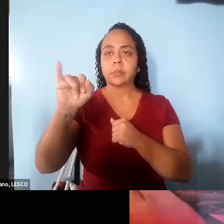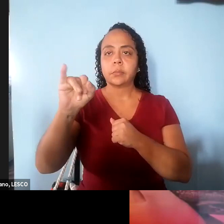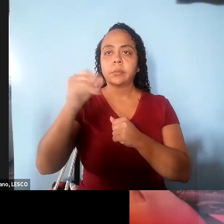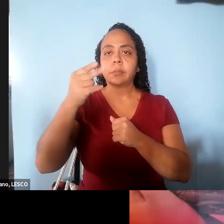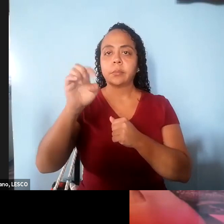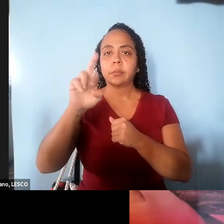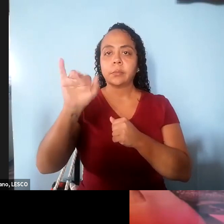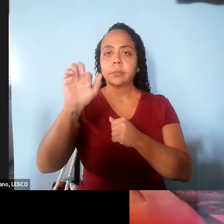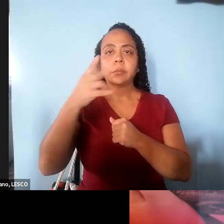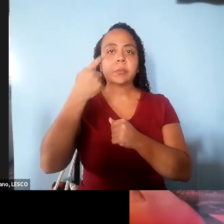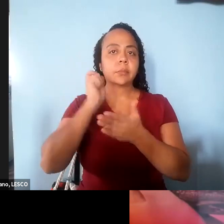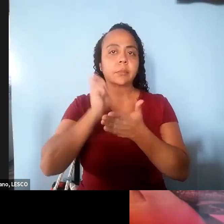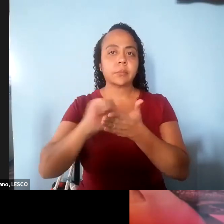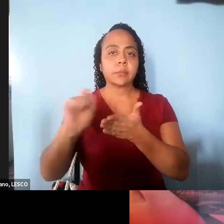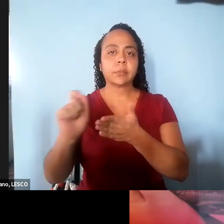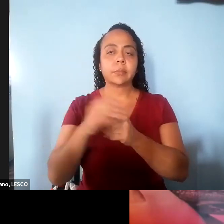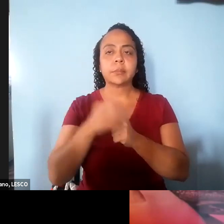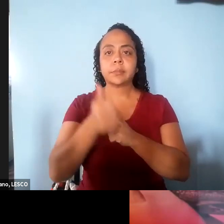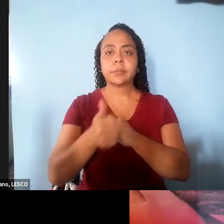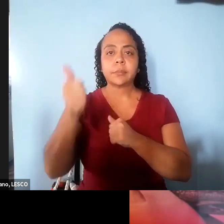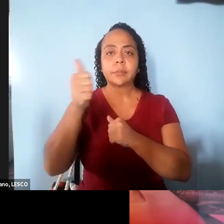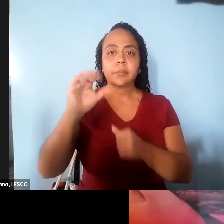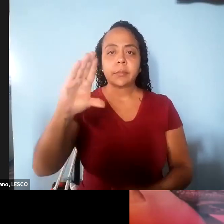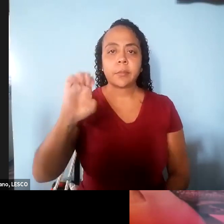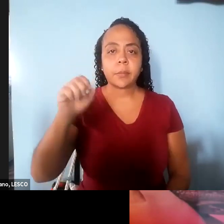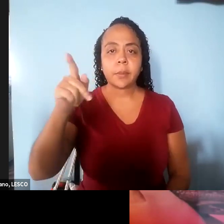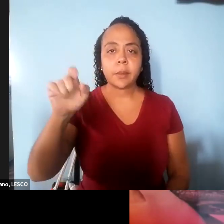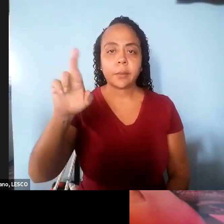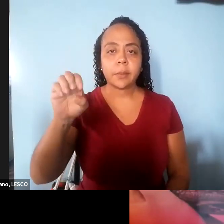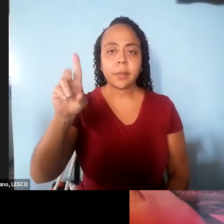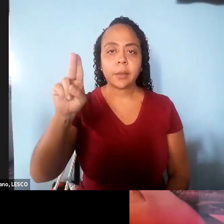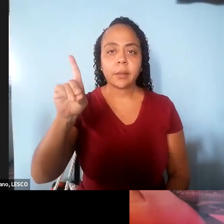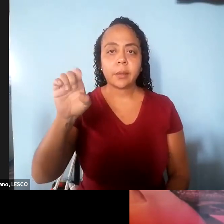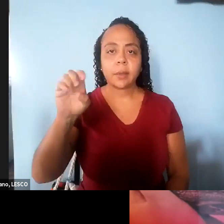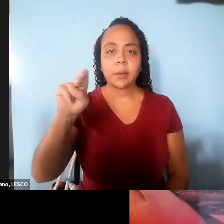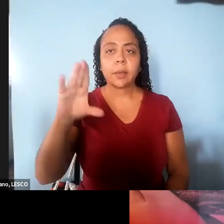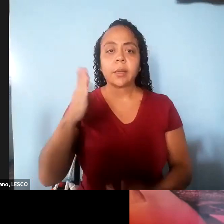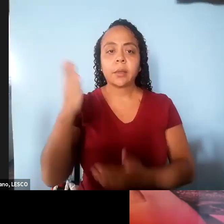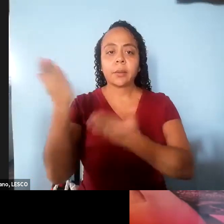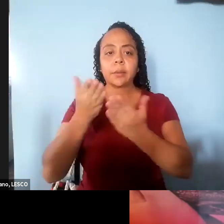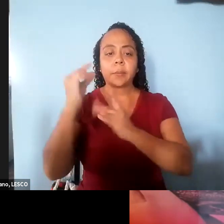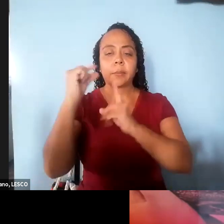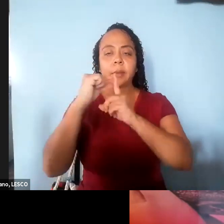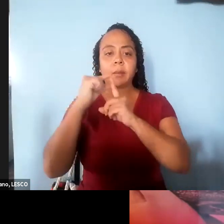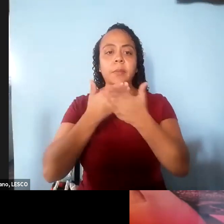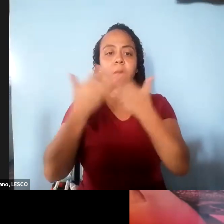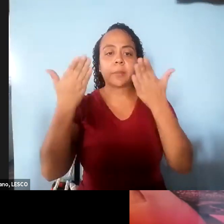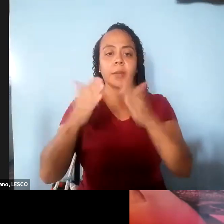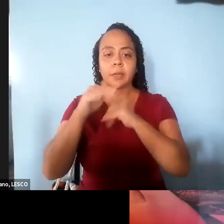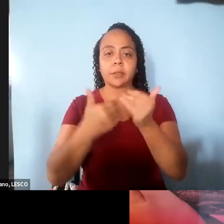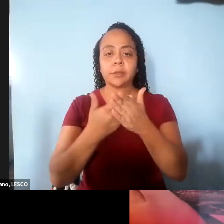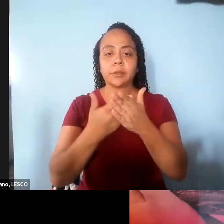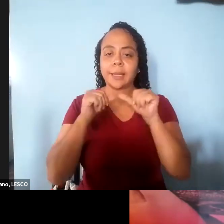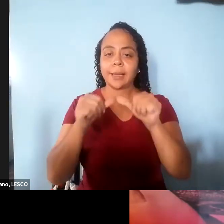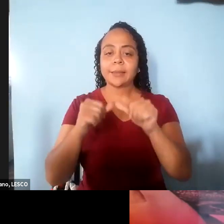de ese pre the knack quien nos brindará unas palabras de bienvenida a toda la audiencia adelante